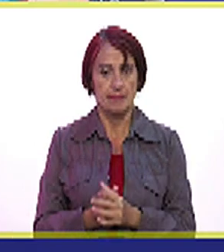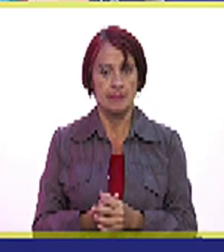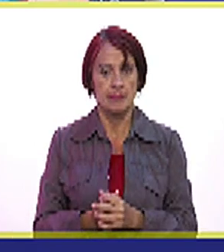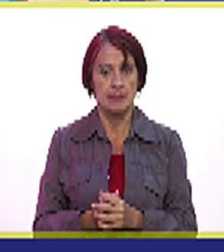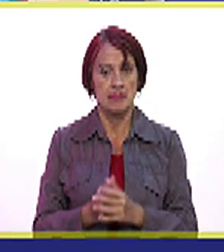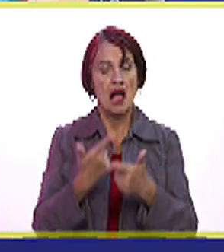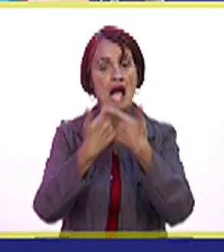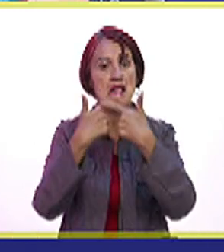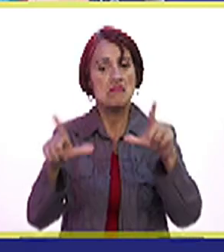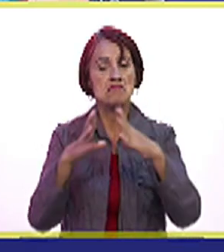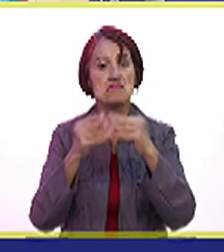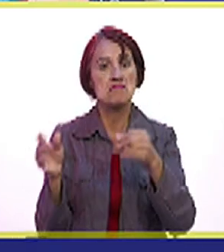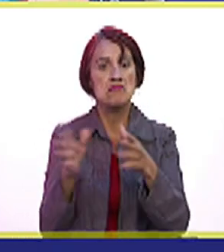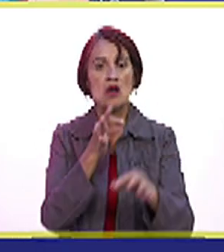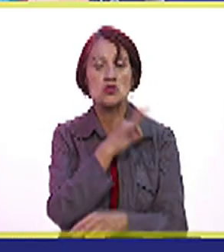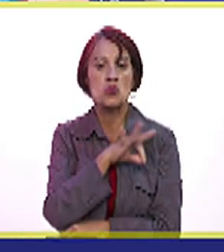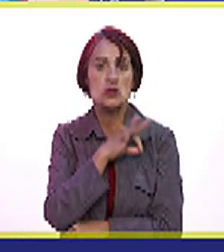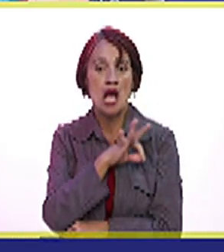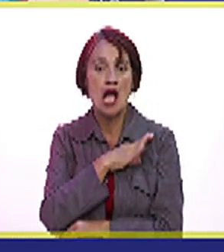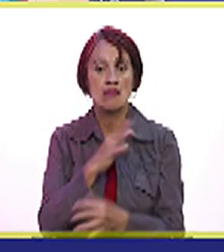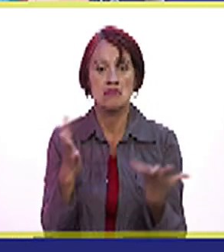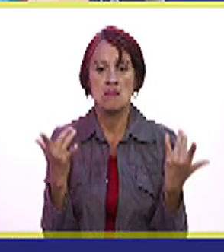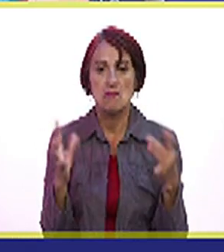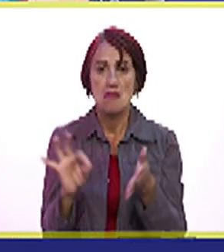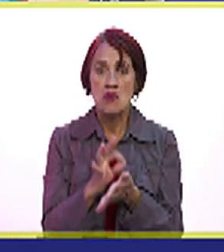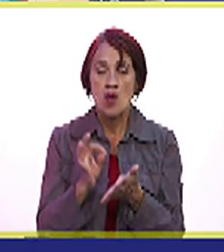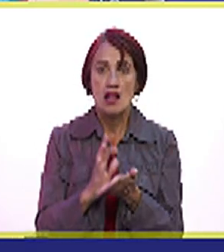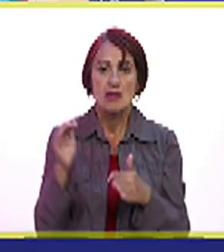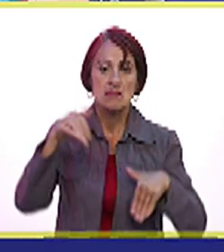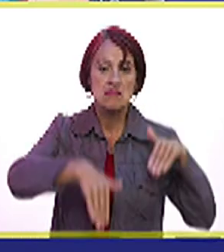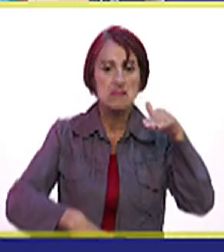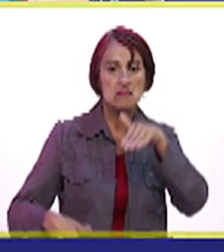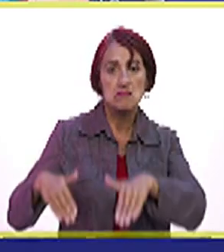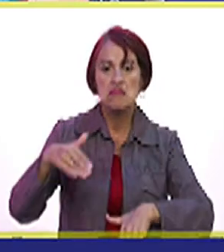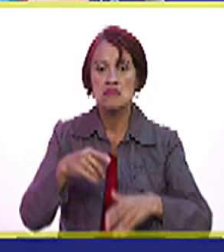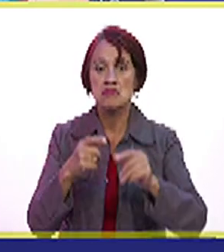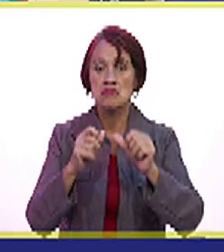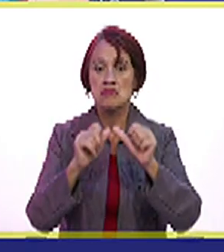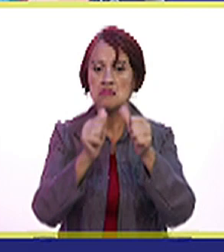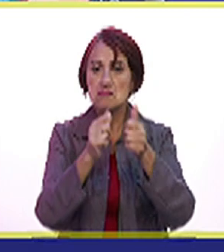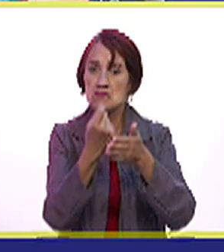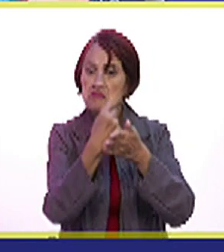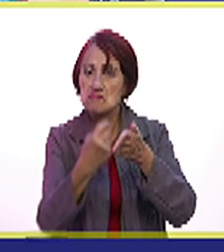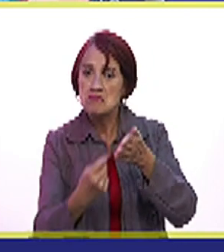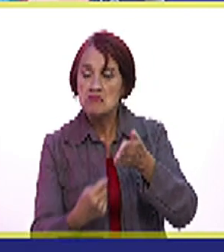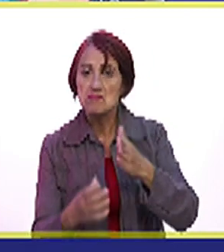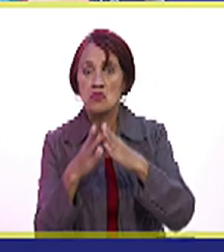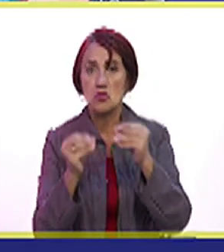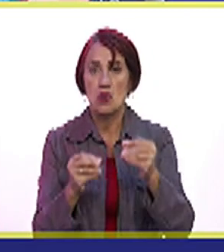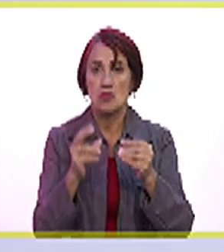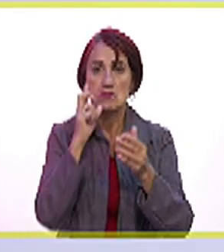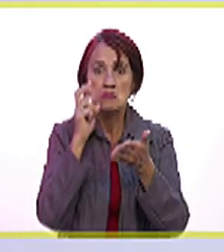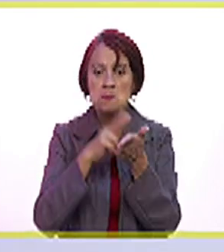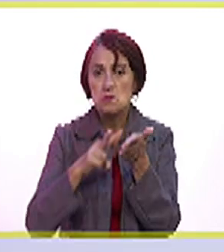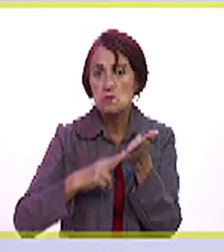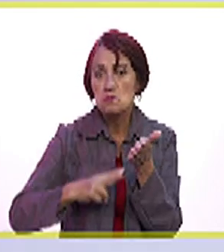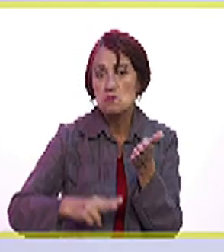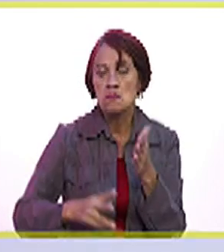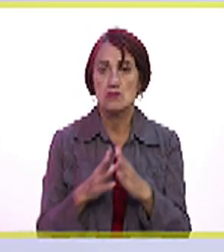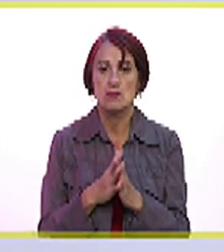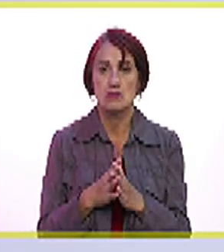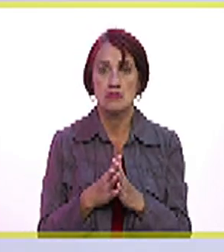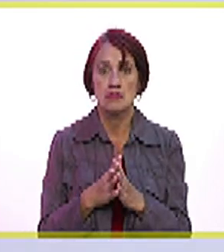aire libre, social, manual, acuática, artística, conmemorativa y literaria. Entonces, una